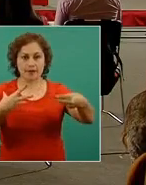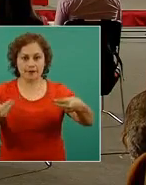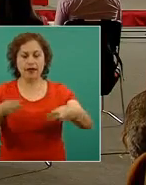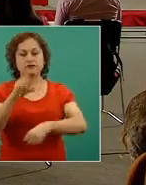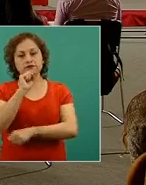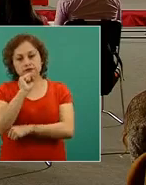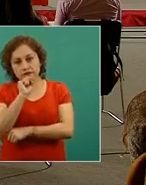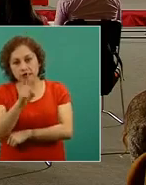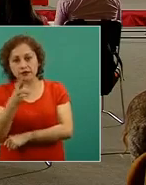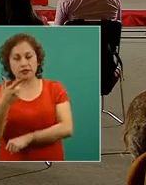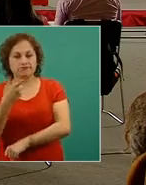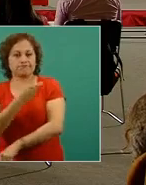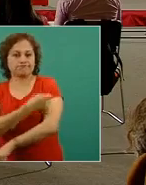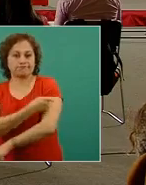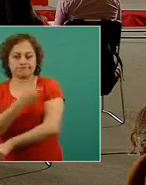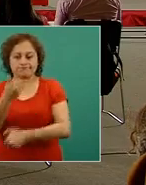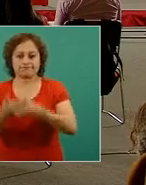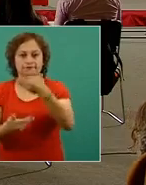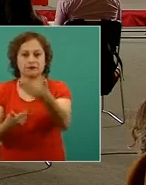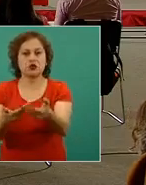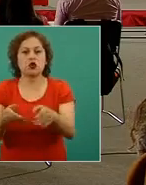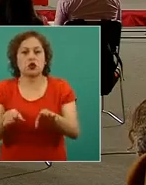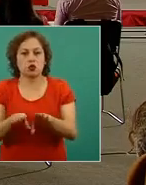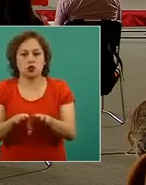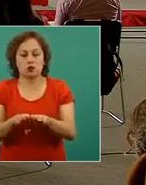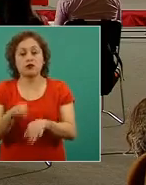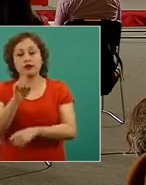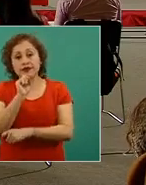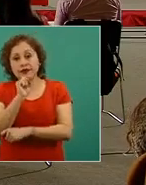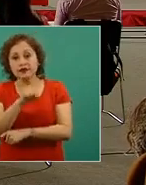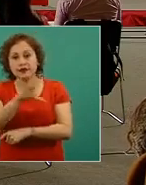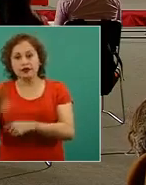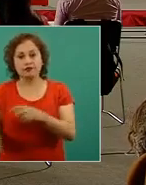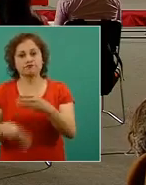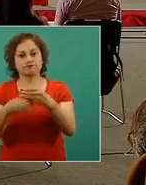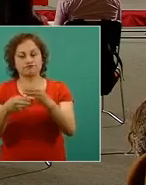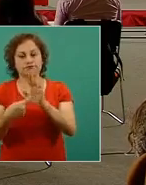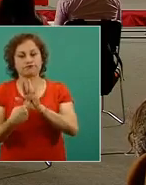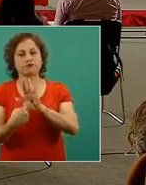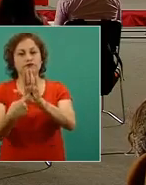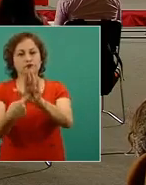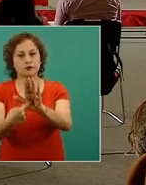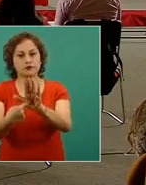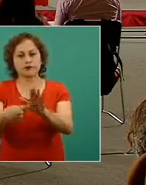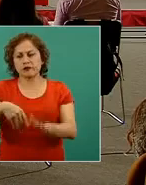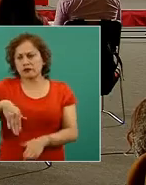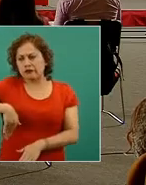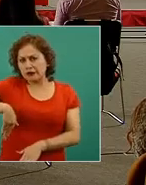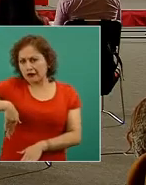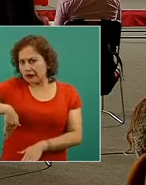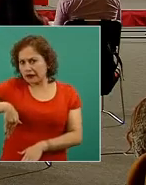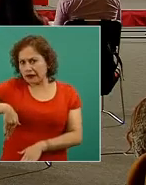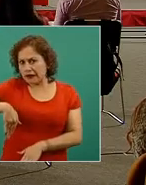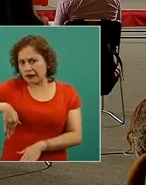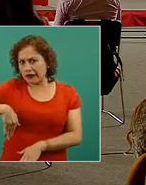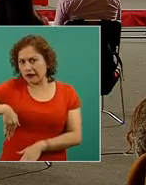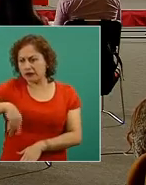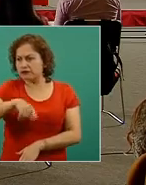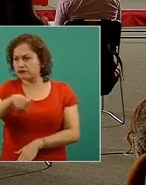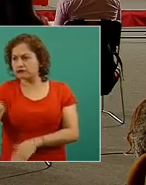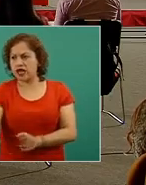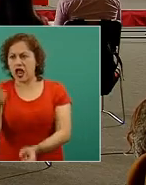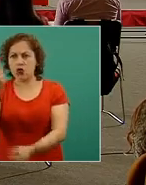vacunación y un anexo específico que hace unos pocos días fue motivo de una